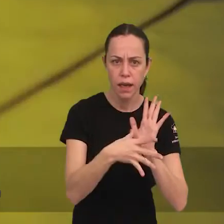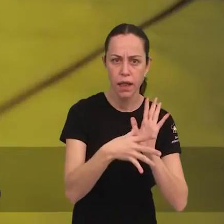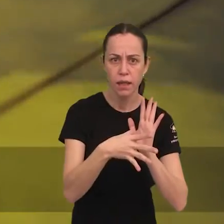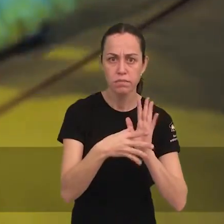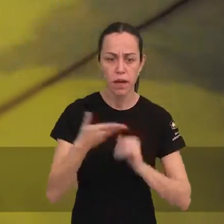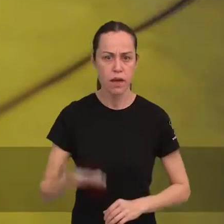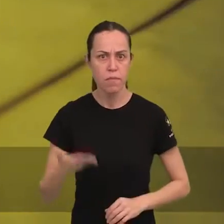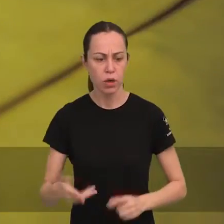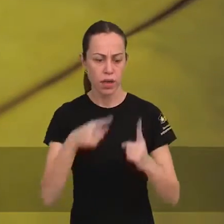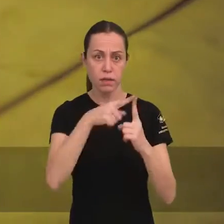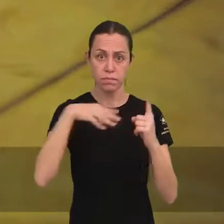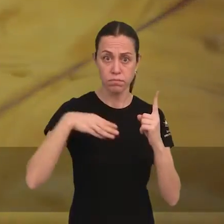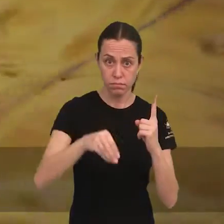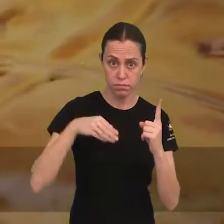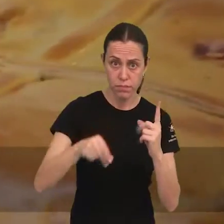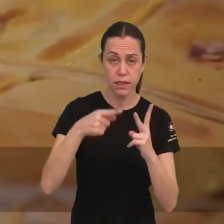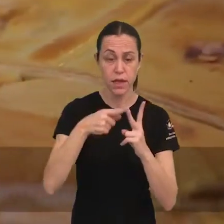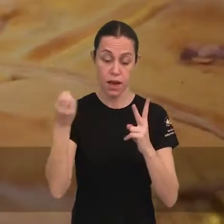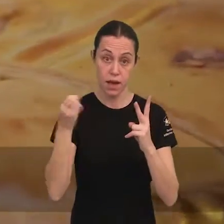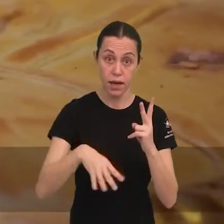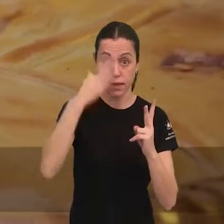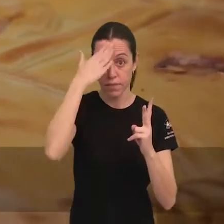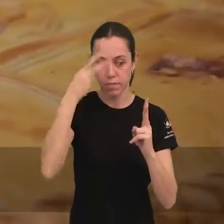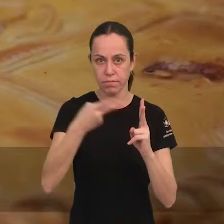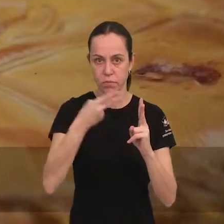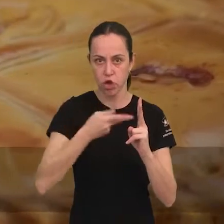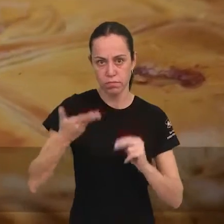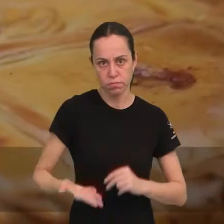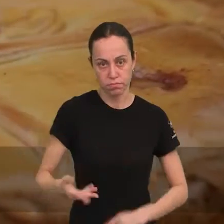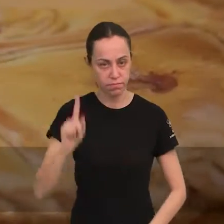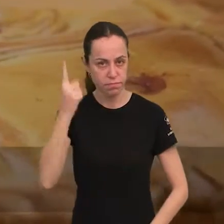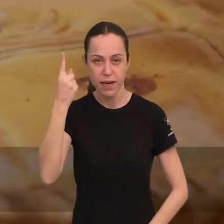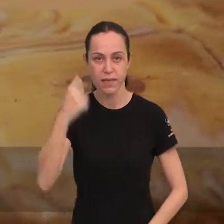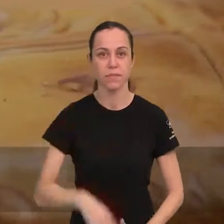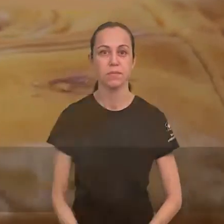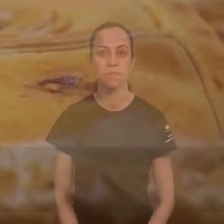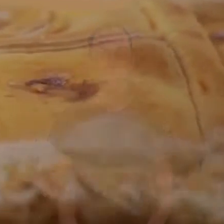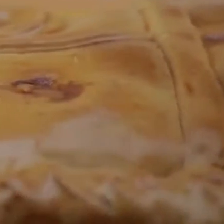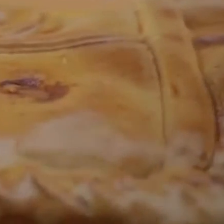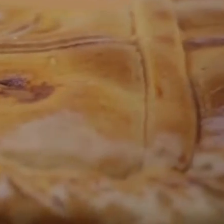productos, donde la masa y su ingrediente principal son los protagonistas.